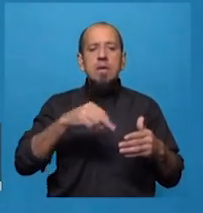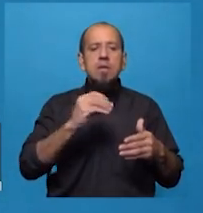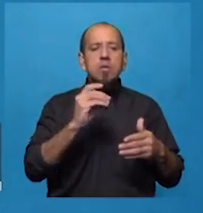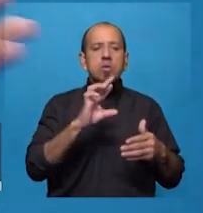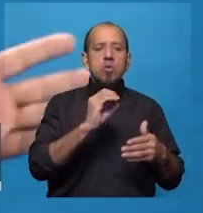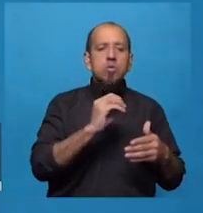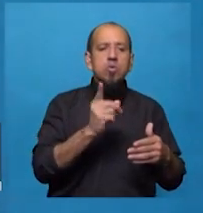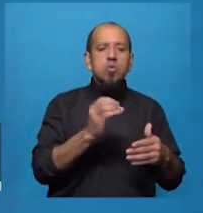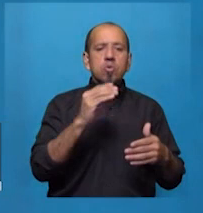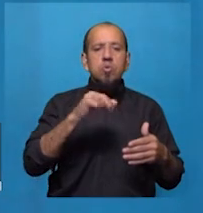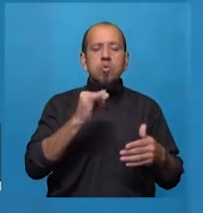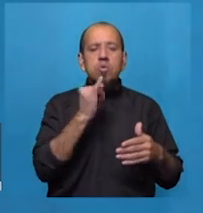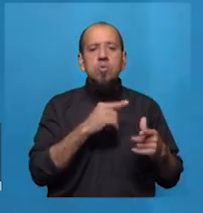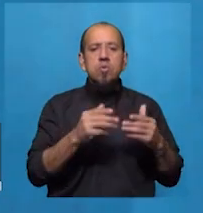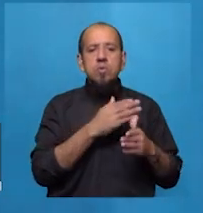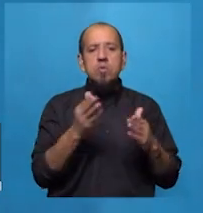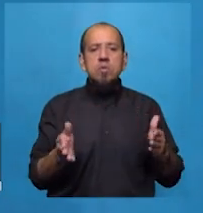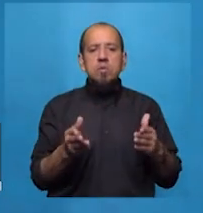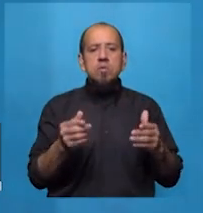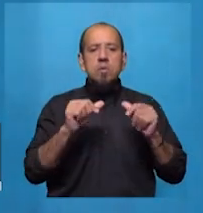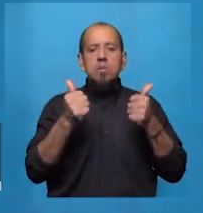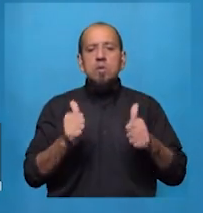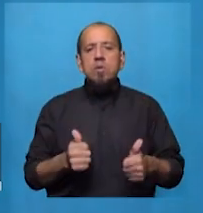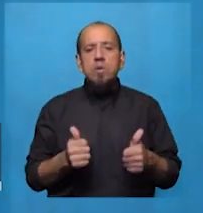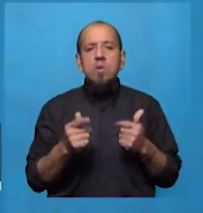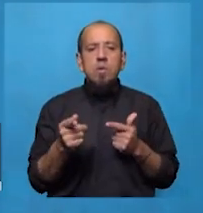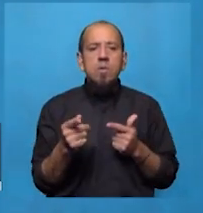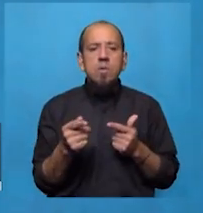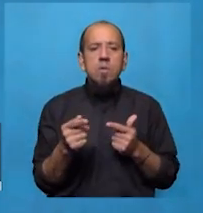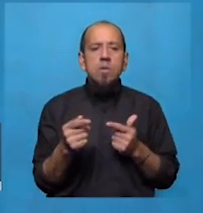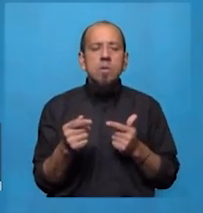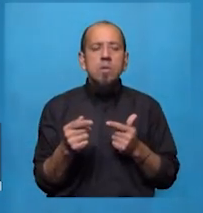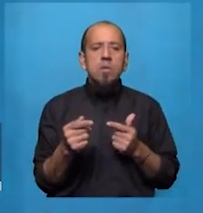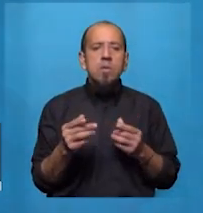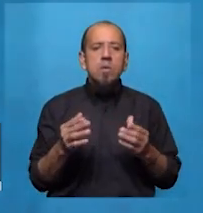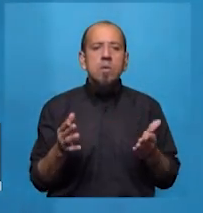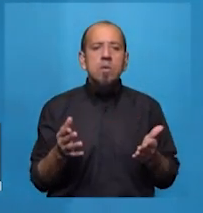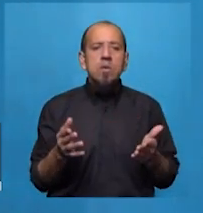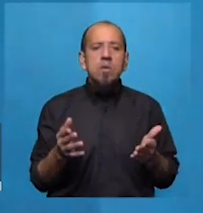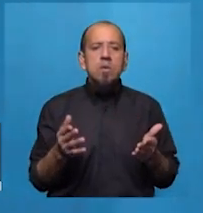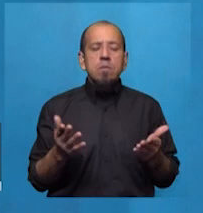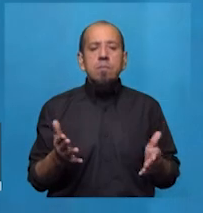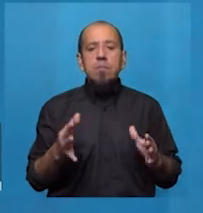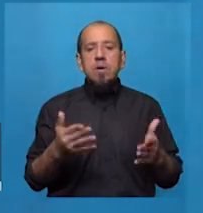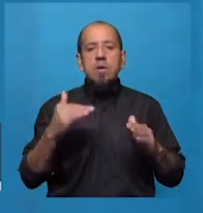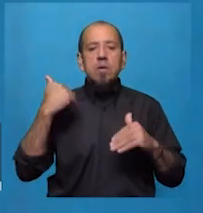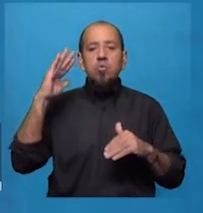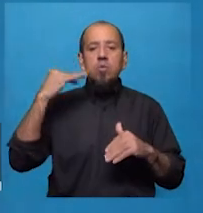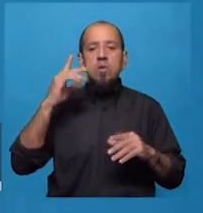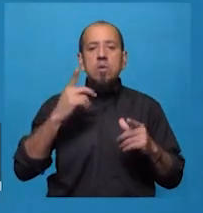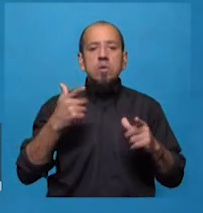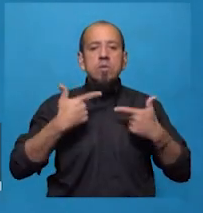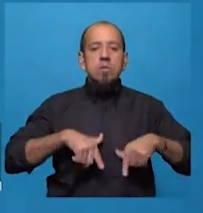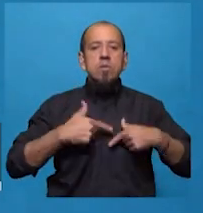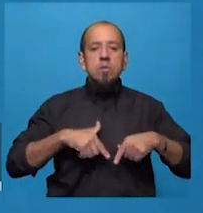a la izquierda de camino Maldonado digamos para que autoridades del ministerio y